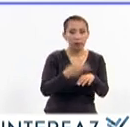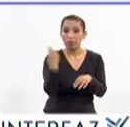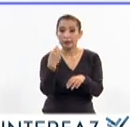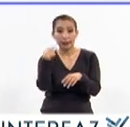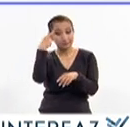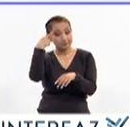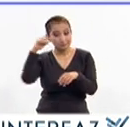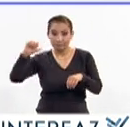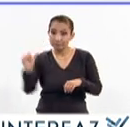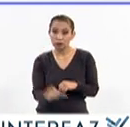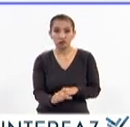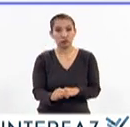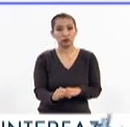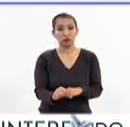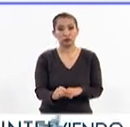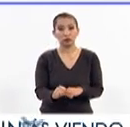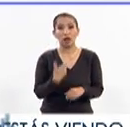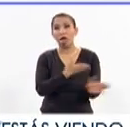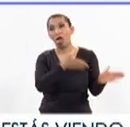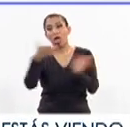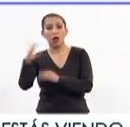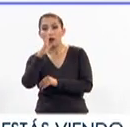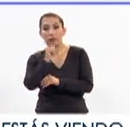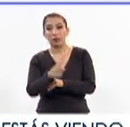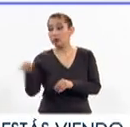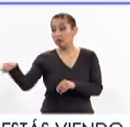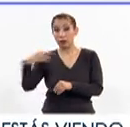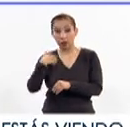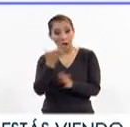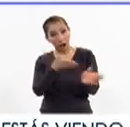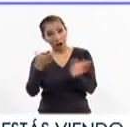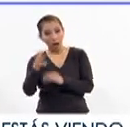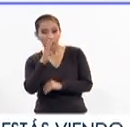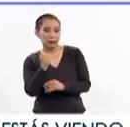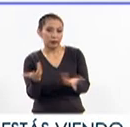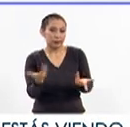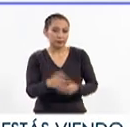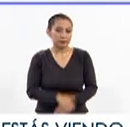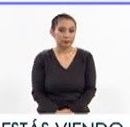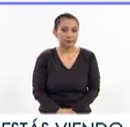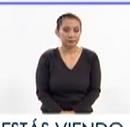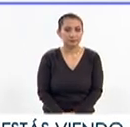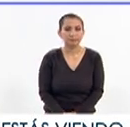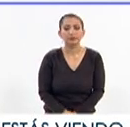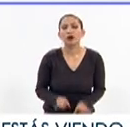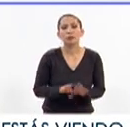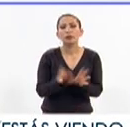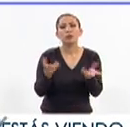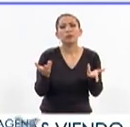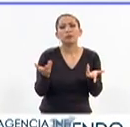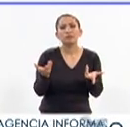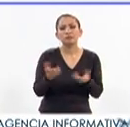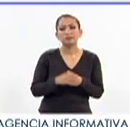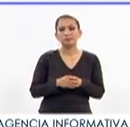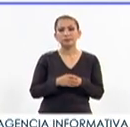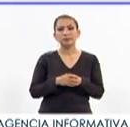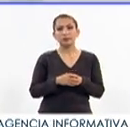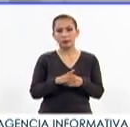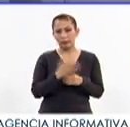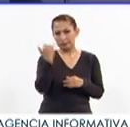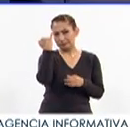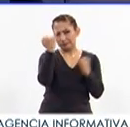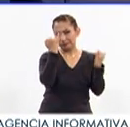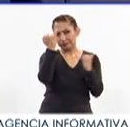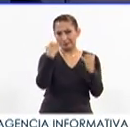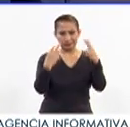requiere inmediatas y no podemos tampoco tardarnos mucho tiempo para lograr eso. En ese sentido, ¿cómo hay que hacerle, maestro? ¿Por qué? Porque va a